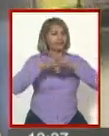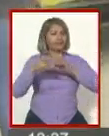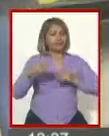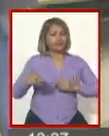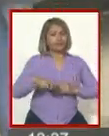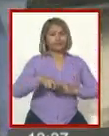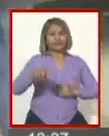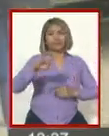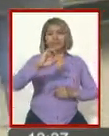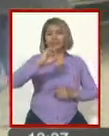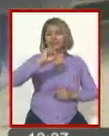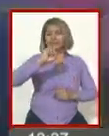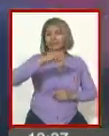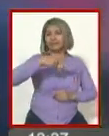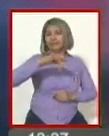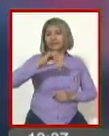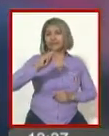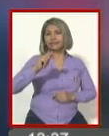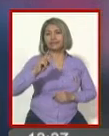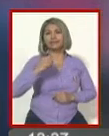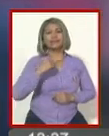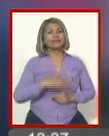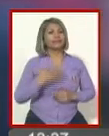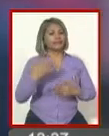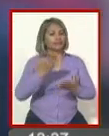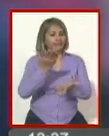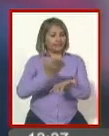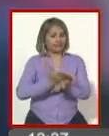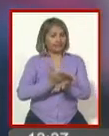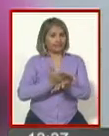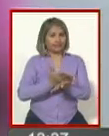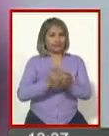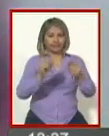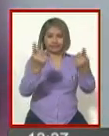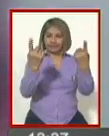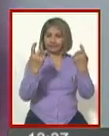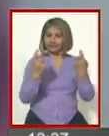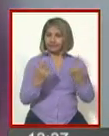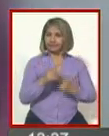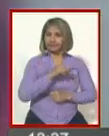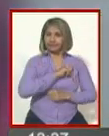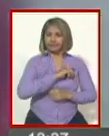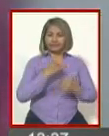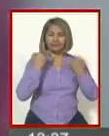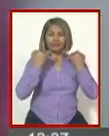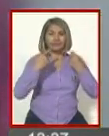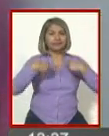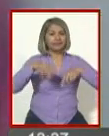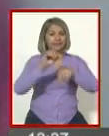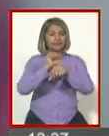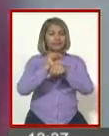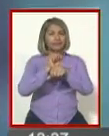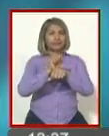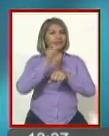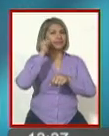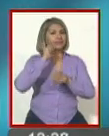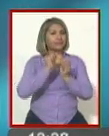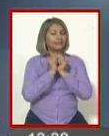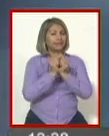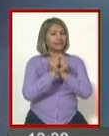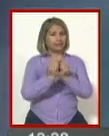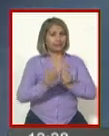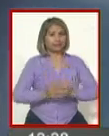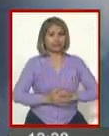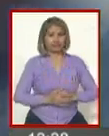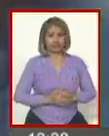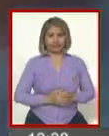pretendían viajar a Chinaota sin ninguna autorización. Fueron retenidas y ante un interrogatorio policial confesaron que iban a trabajar como damas de compañía.